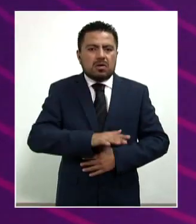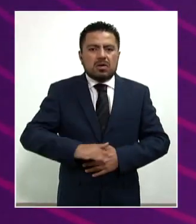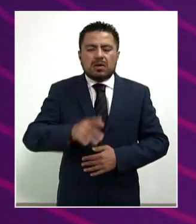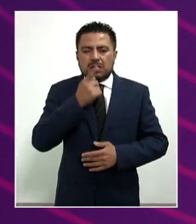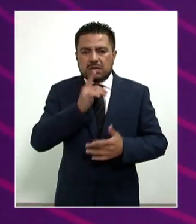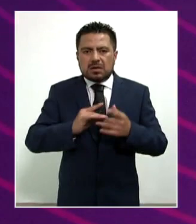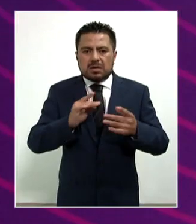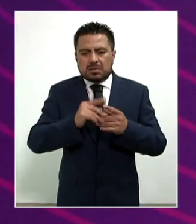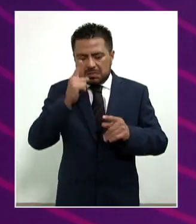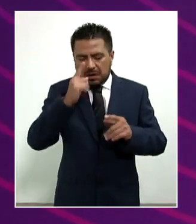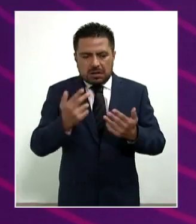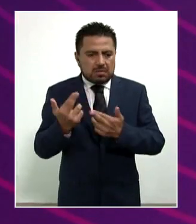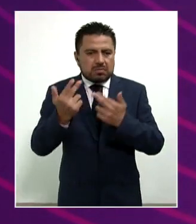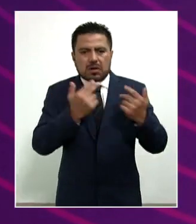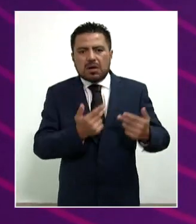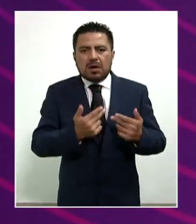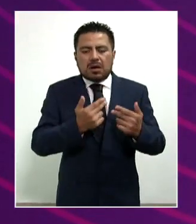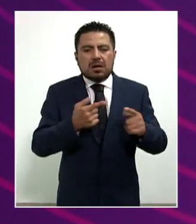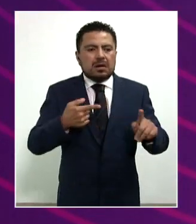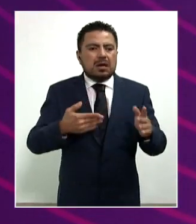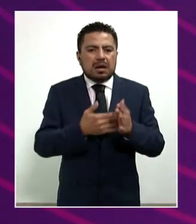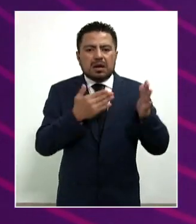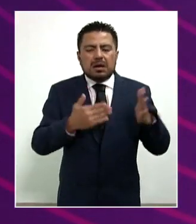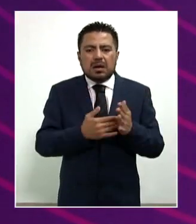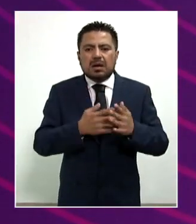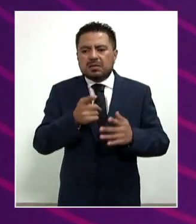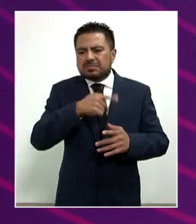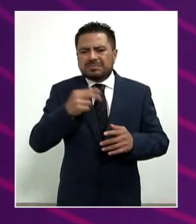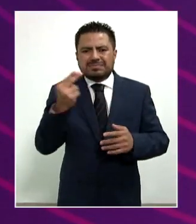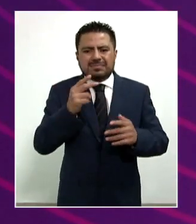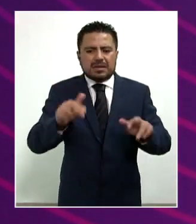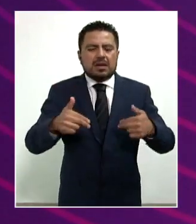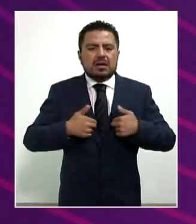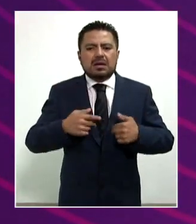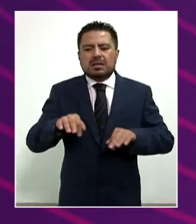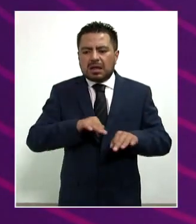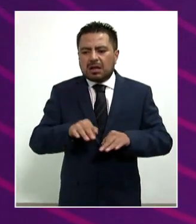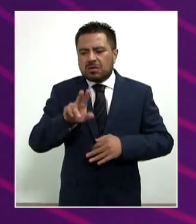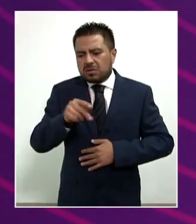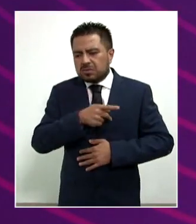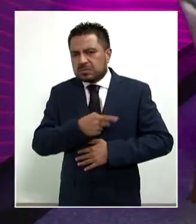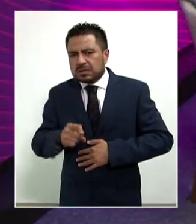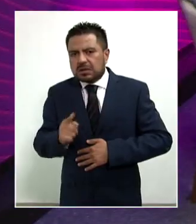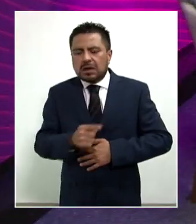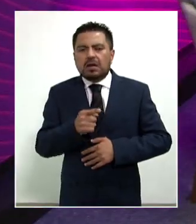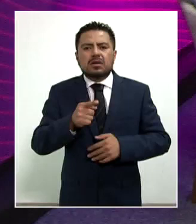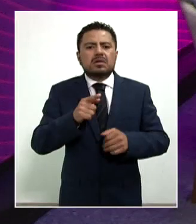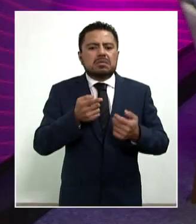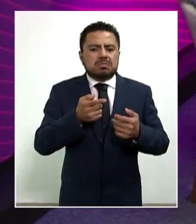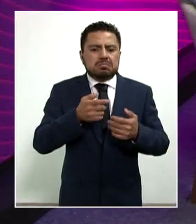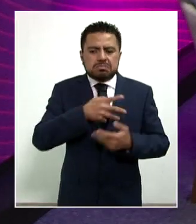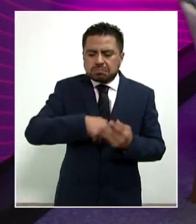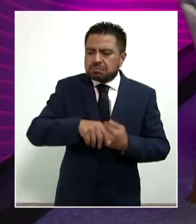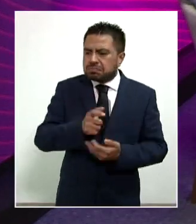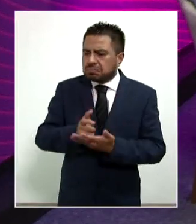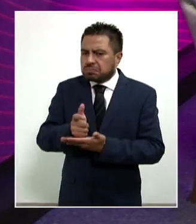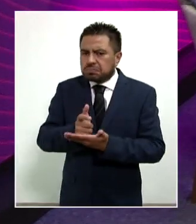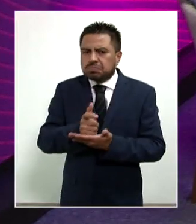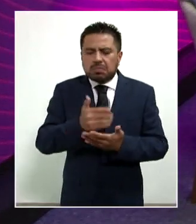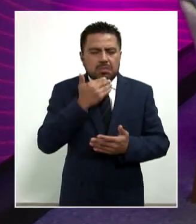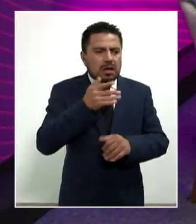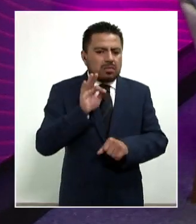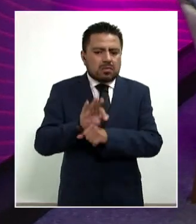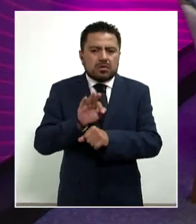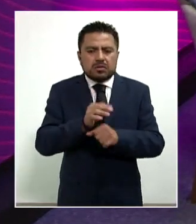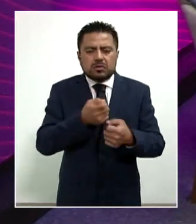digamos, para que rompamos el estancamiento, es que recuperemos que quien trabaja no sea pobre, que los ingresos sean suficientes y que tengan una protección